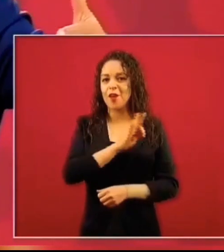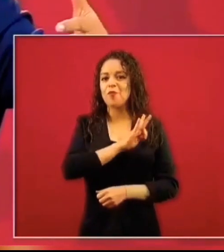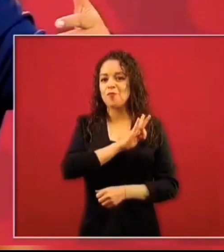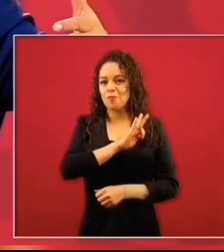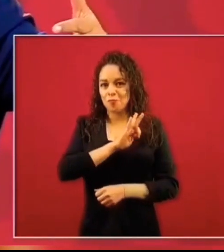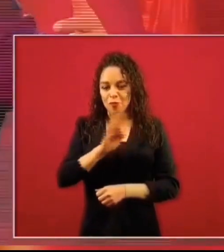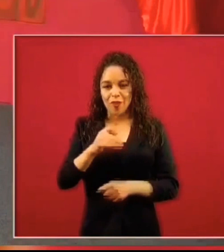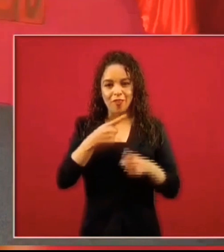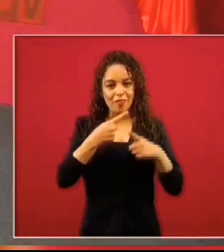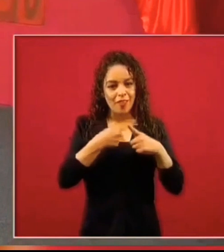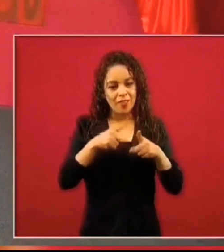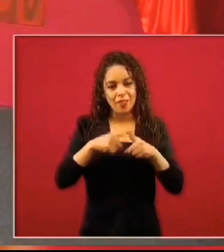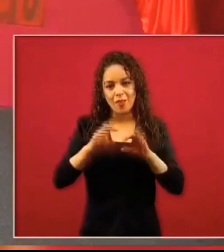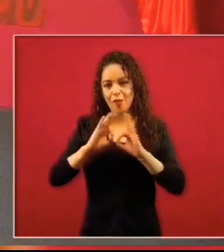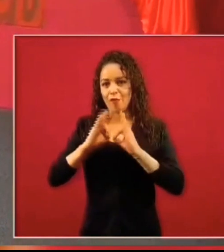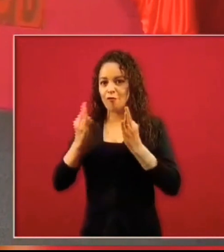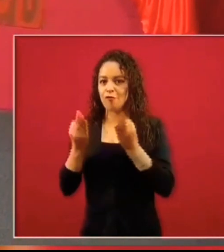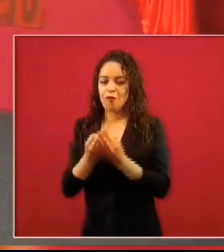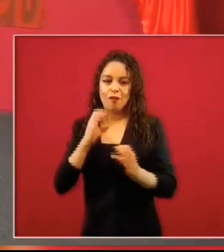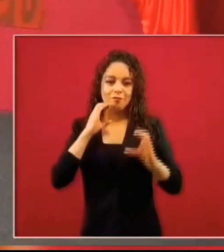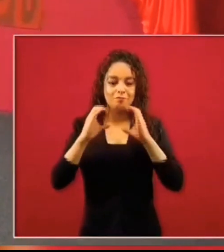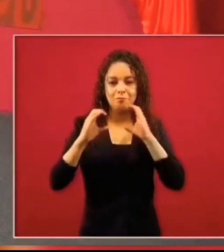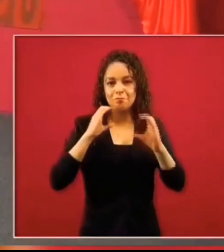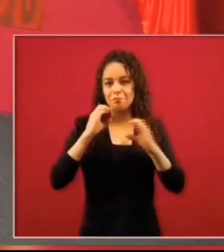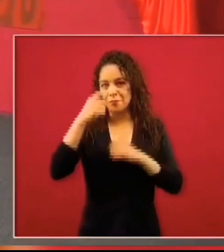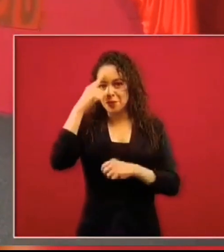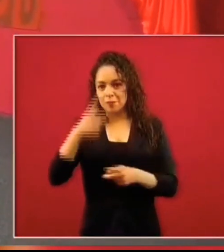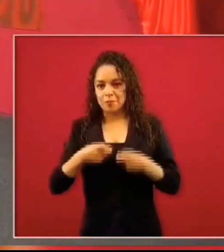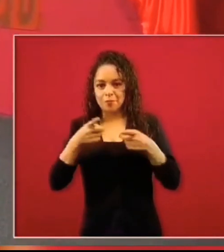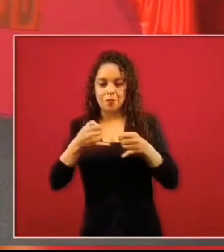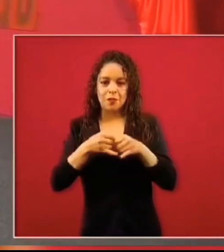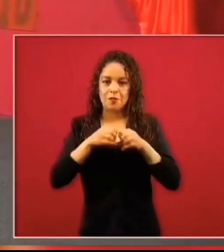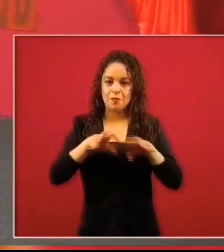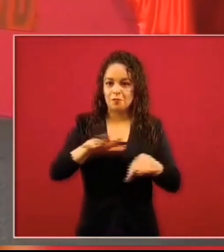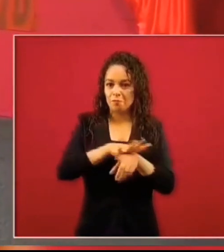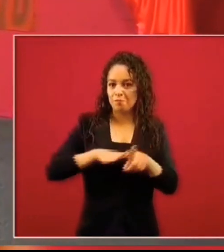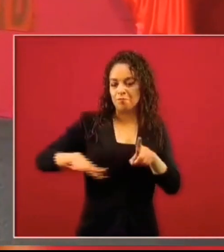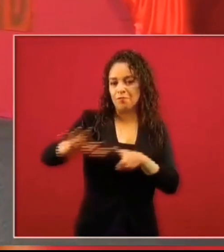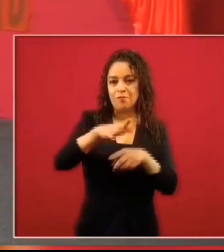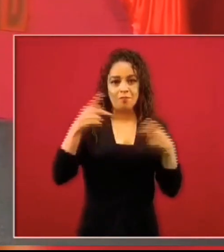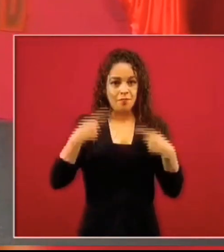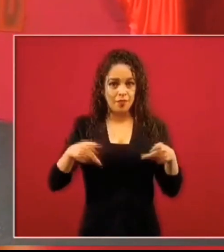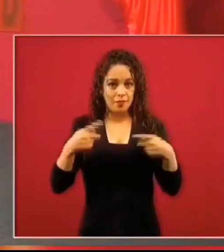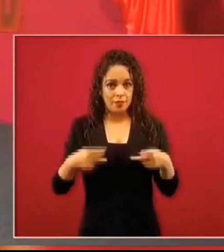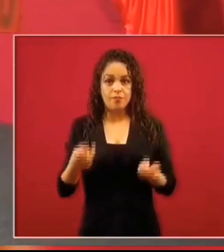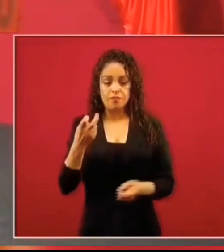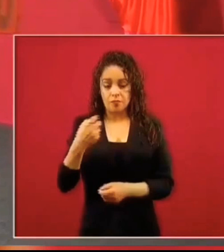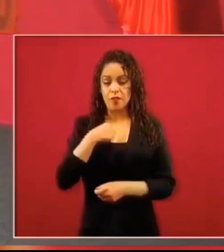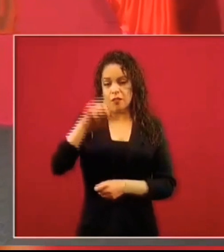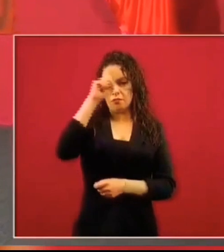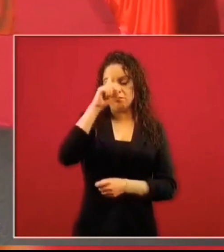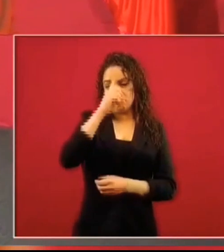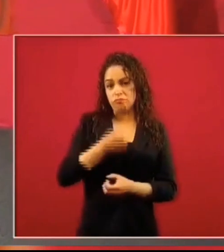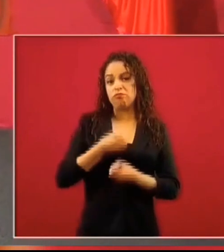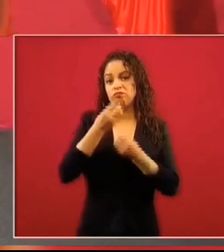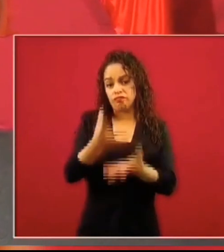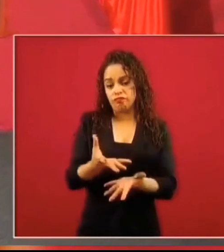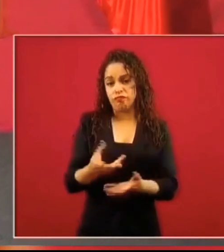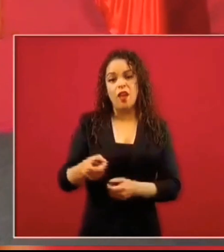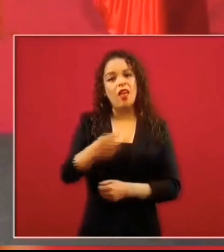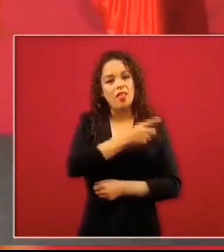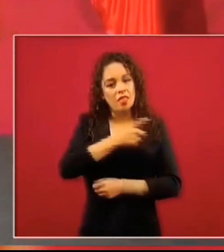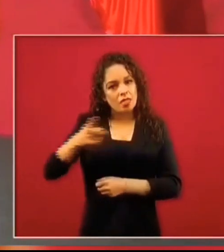de que haya información. Entonces, decirle a la gente, hay que estar informados. Y vaya que la